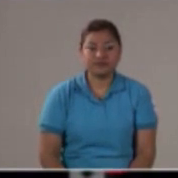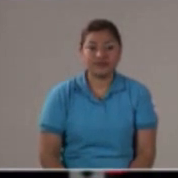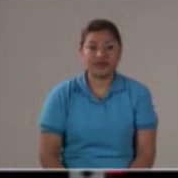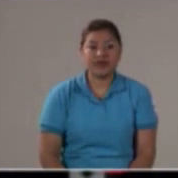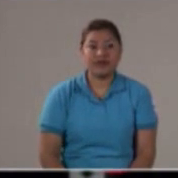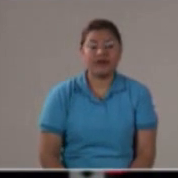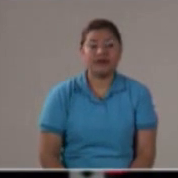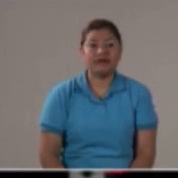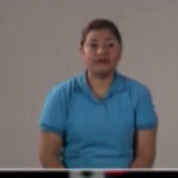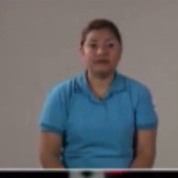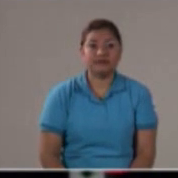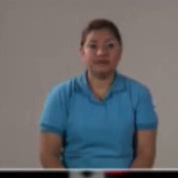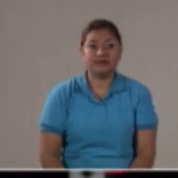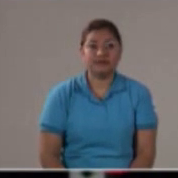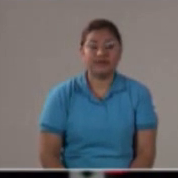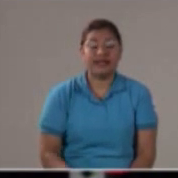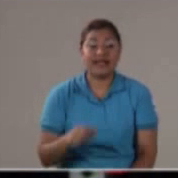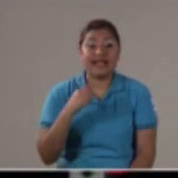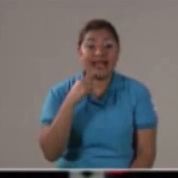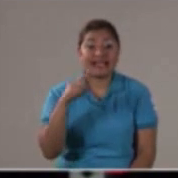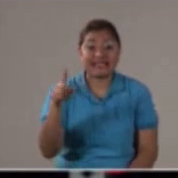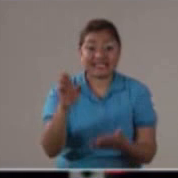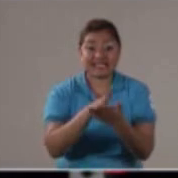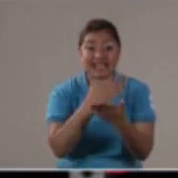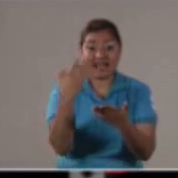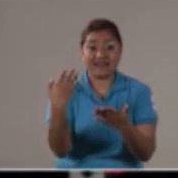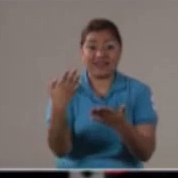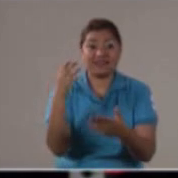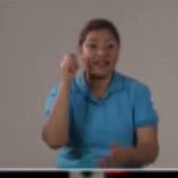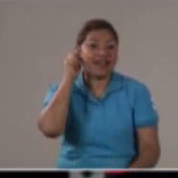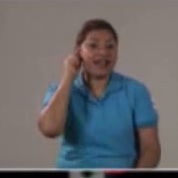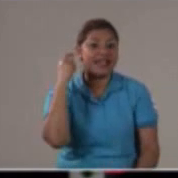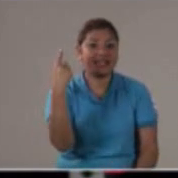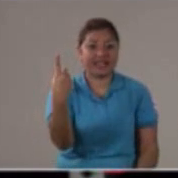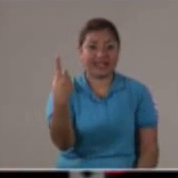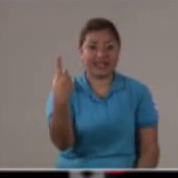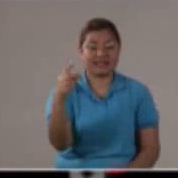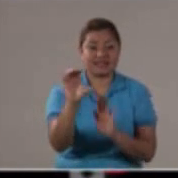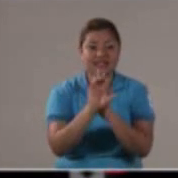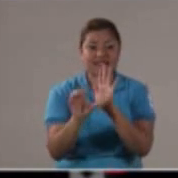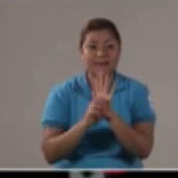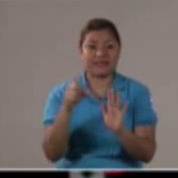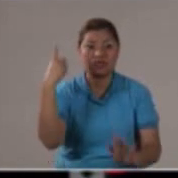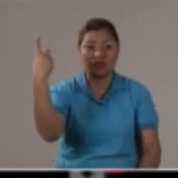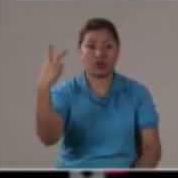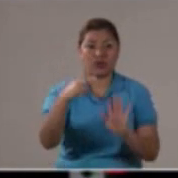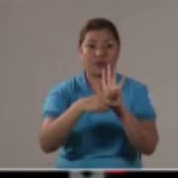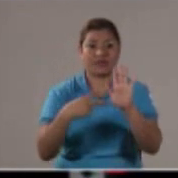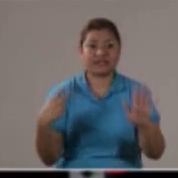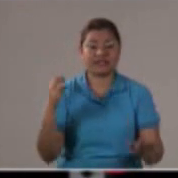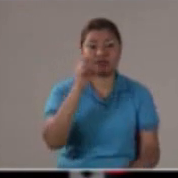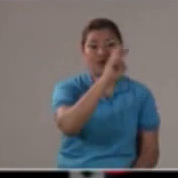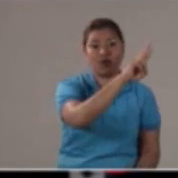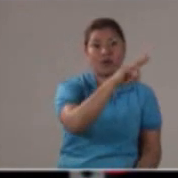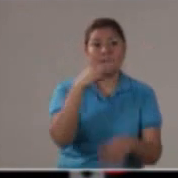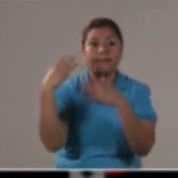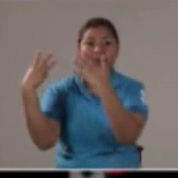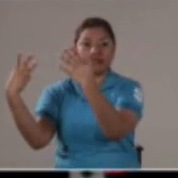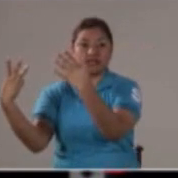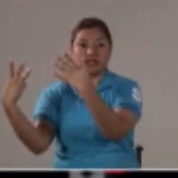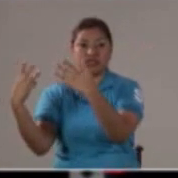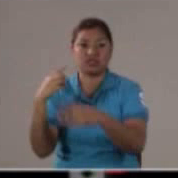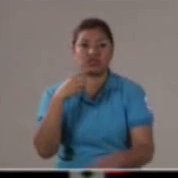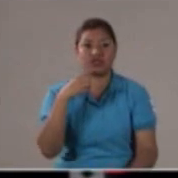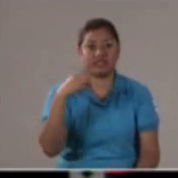distinguir aquí? De plano, les voy a tener que leer. Aquí dice, ¿cómo dice, hermanos?